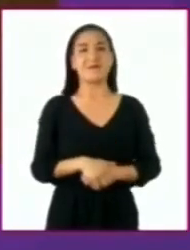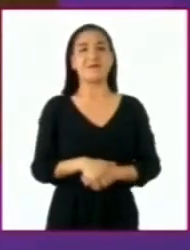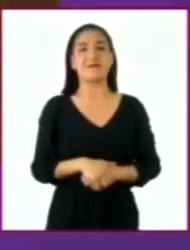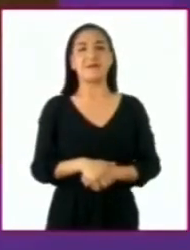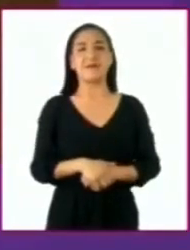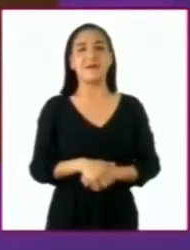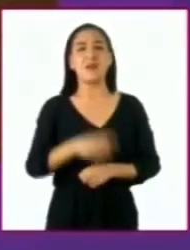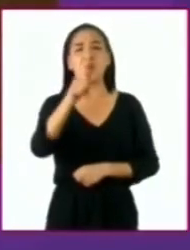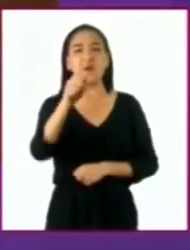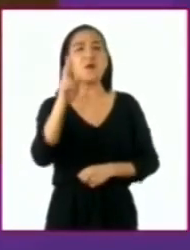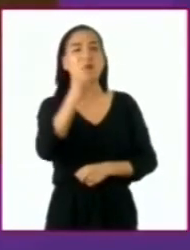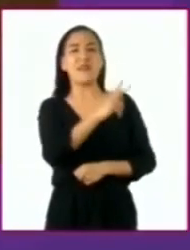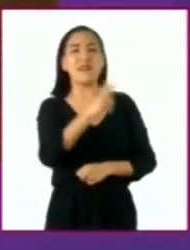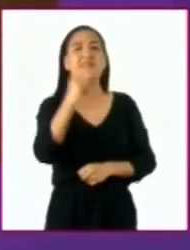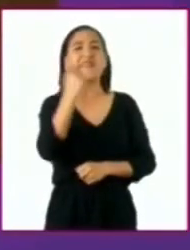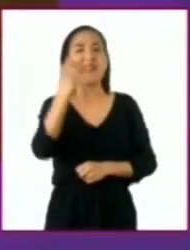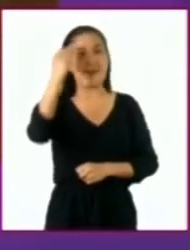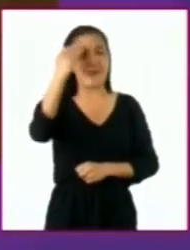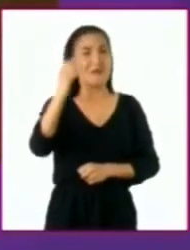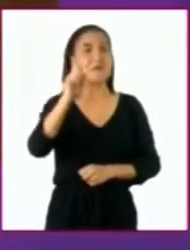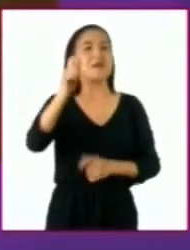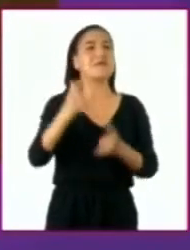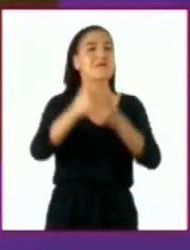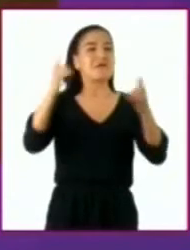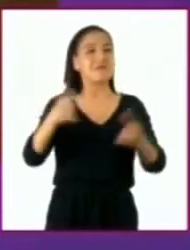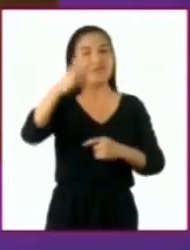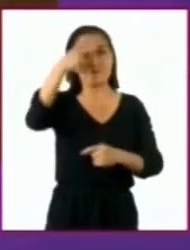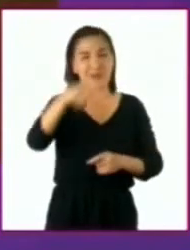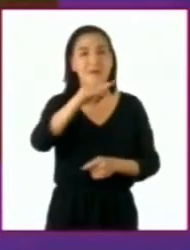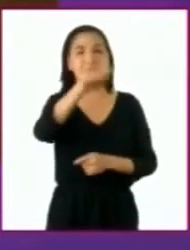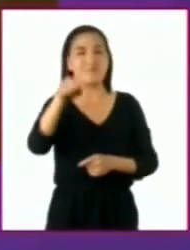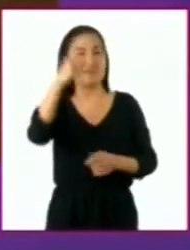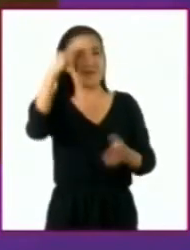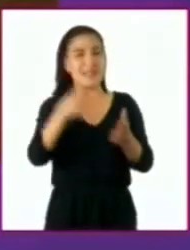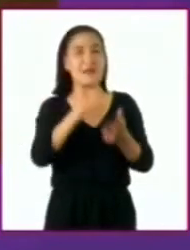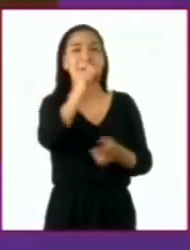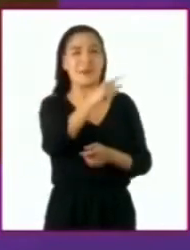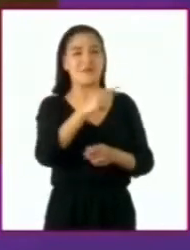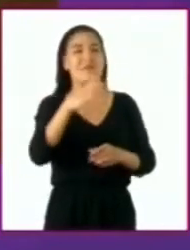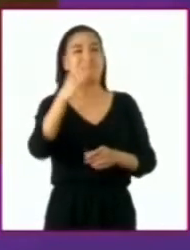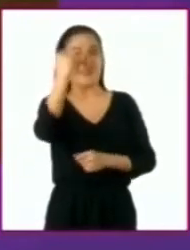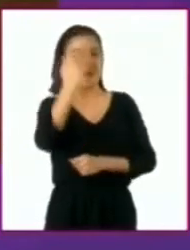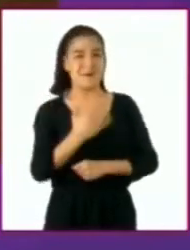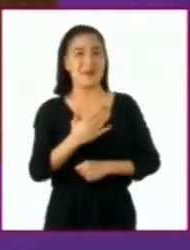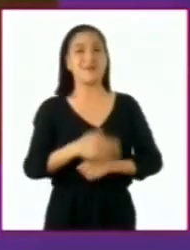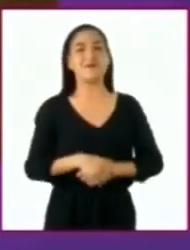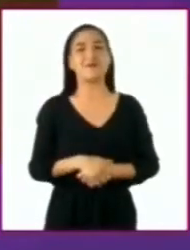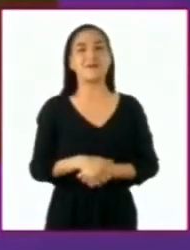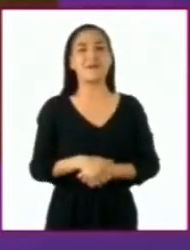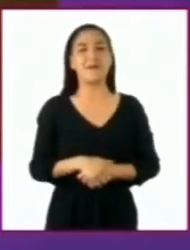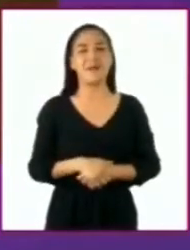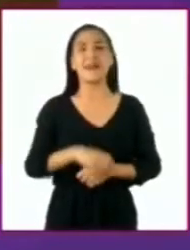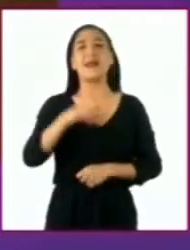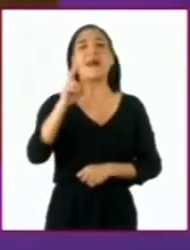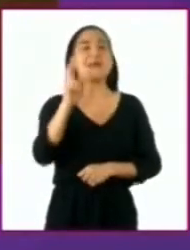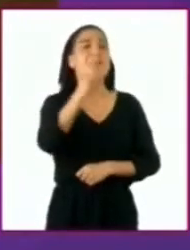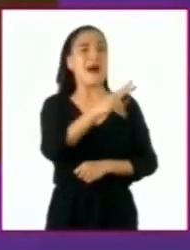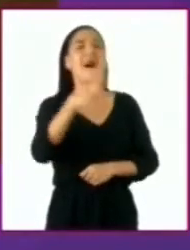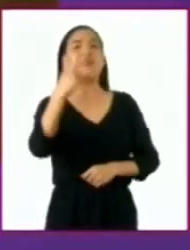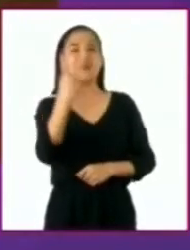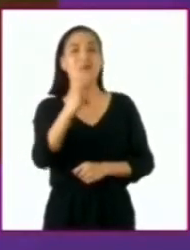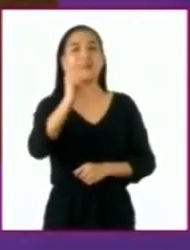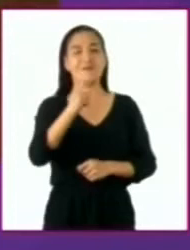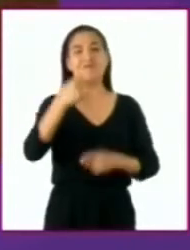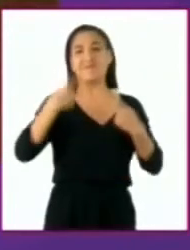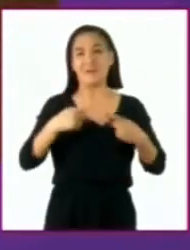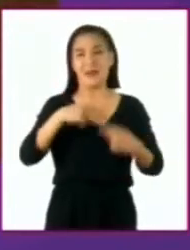¿A qué época de la historia de México creen que corresponde la escena? Son dos españoles a caballo, seguidos por